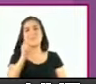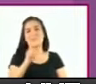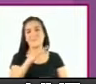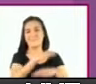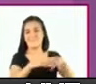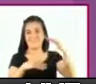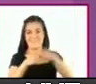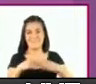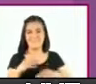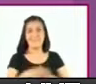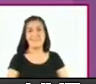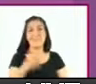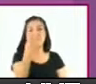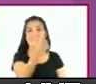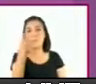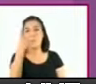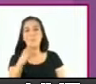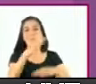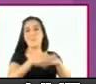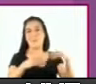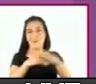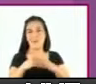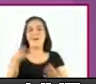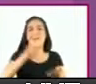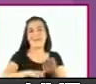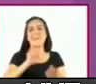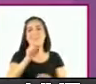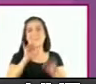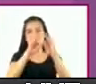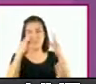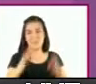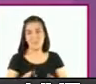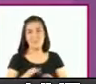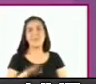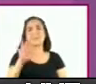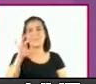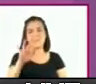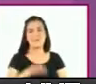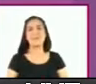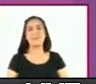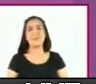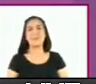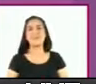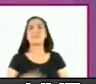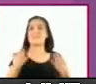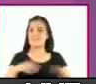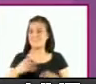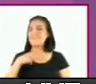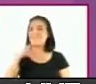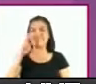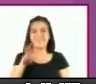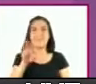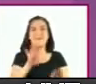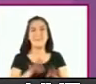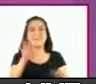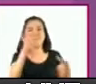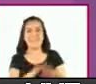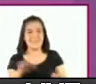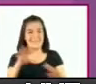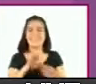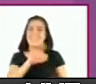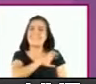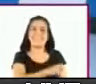bloques. 101 bloques tiene la figura 50. No deja de sorprenderme el encanto